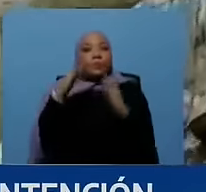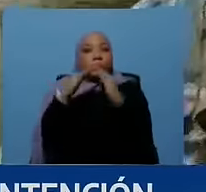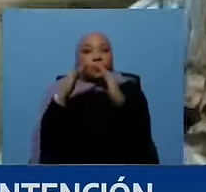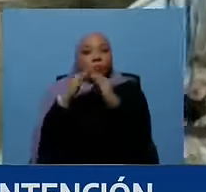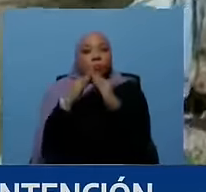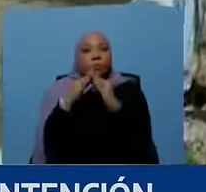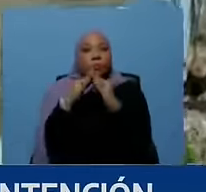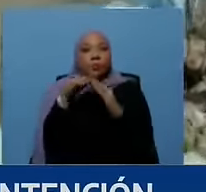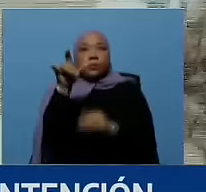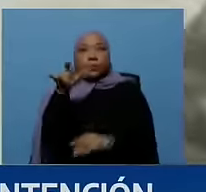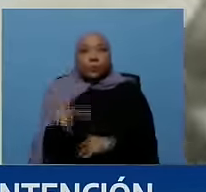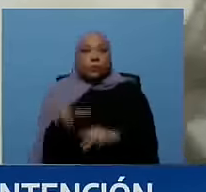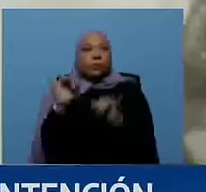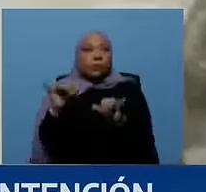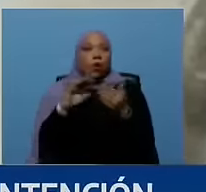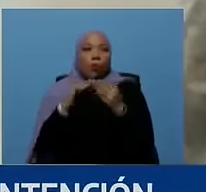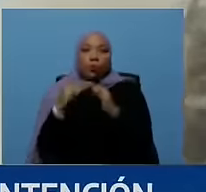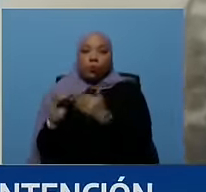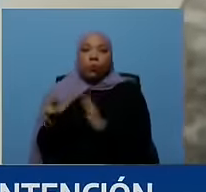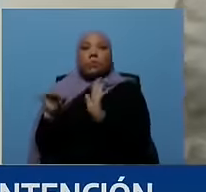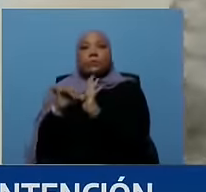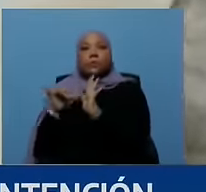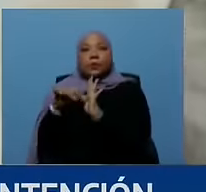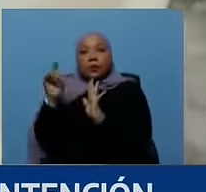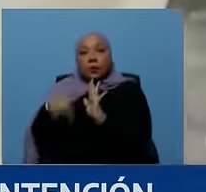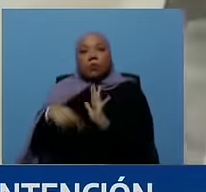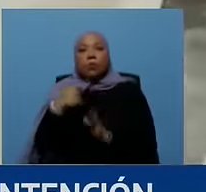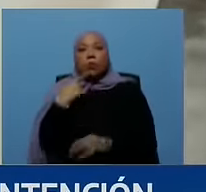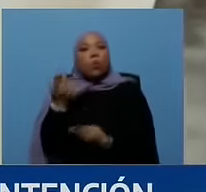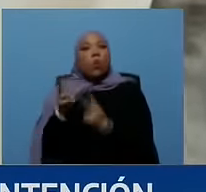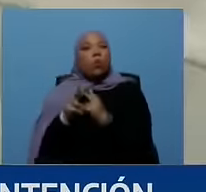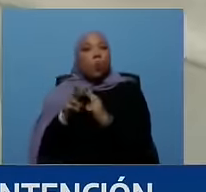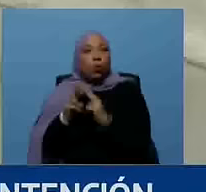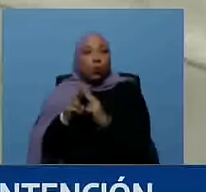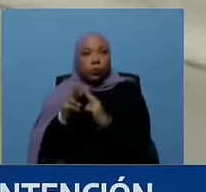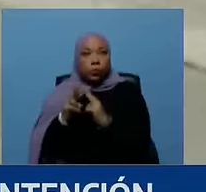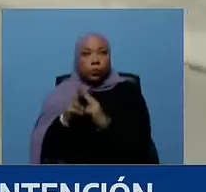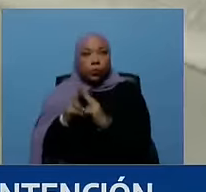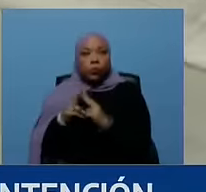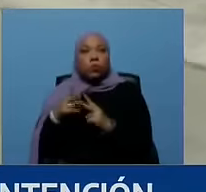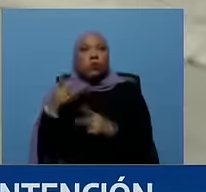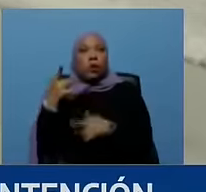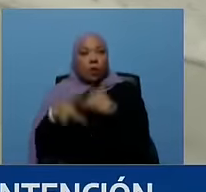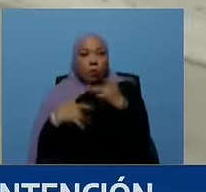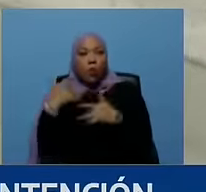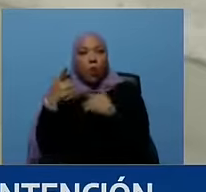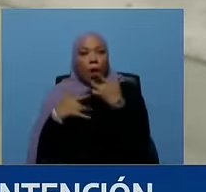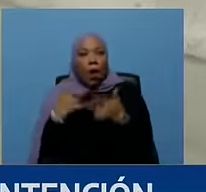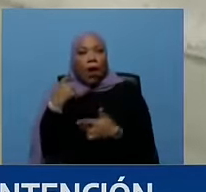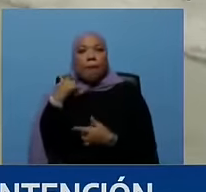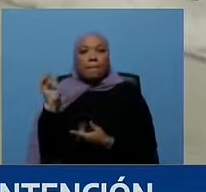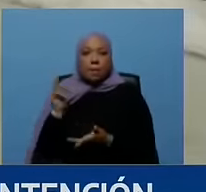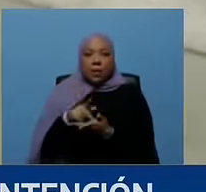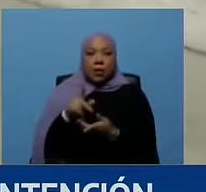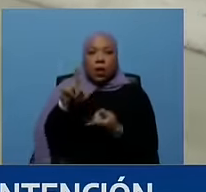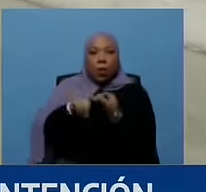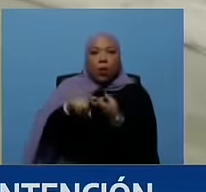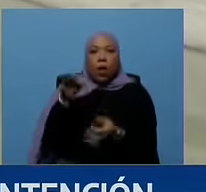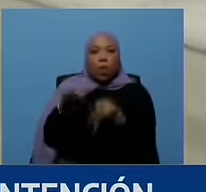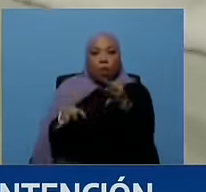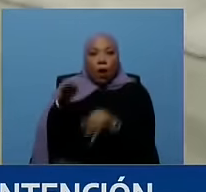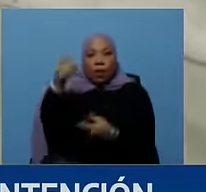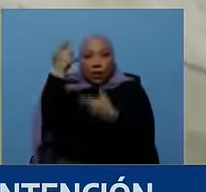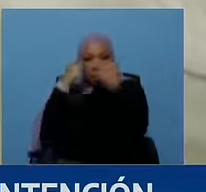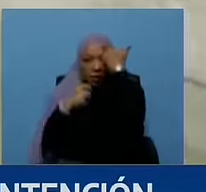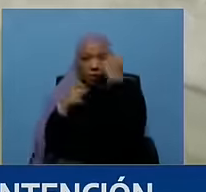Bernardo, pertenece a esta misma comuna y queda muy cerca de aquí. Yo la conozco porque Silly y yo veníamos hablando de eso. Sí. Porque Silly era la abogada de Chávez. Sí,